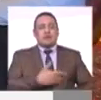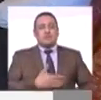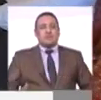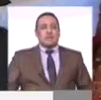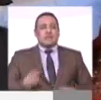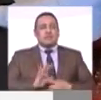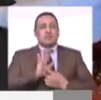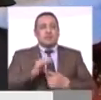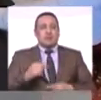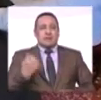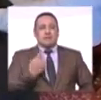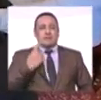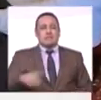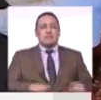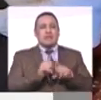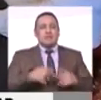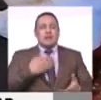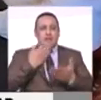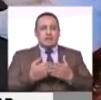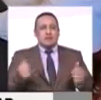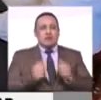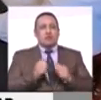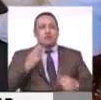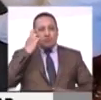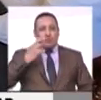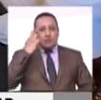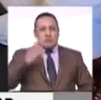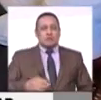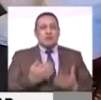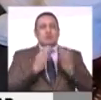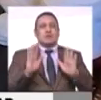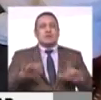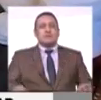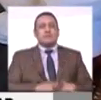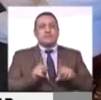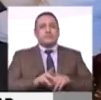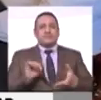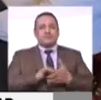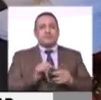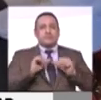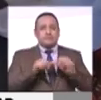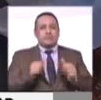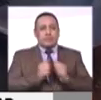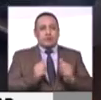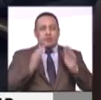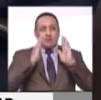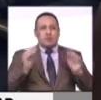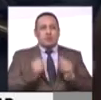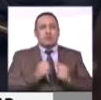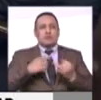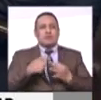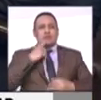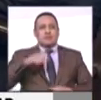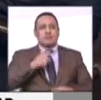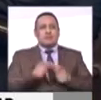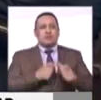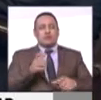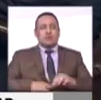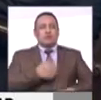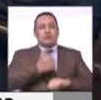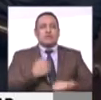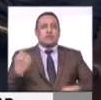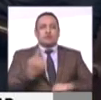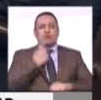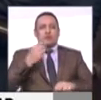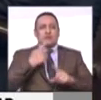de la Representación Nacional, a través de su política de puertas abiertas, seguirá atendiendo las demandas de las autoridades